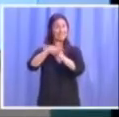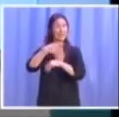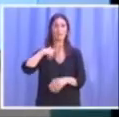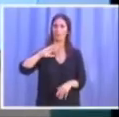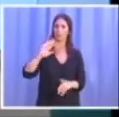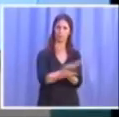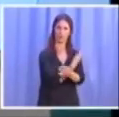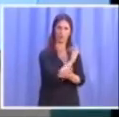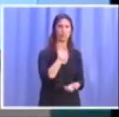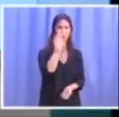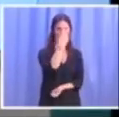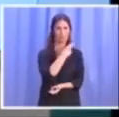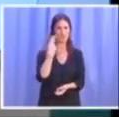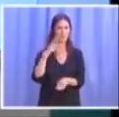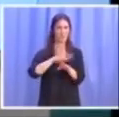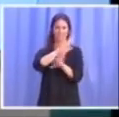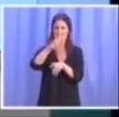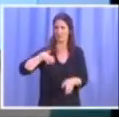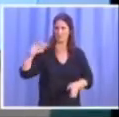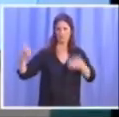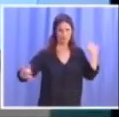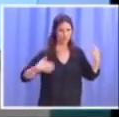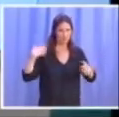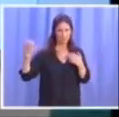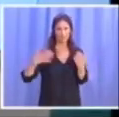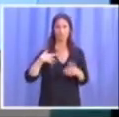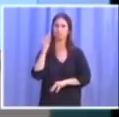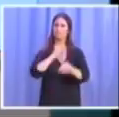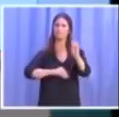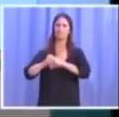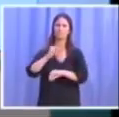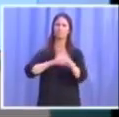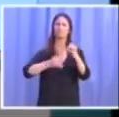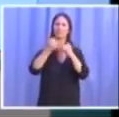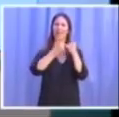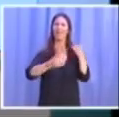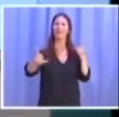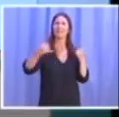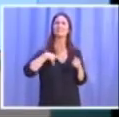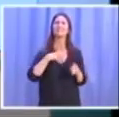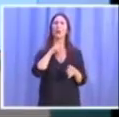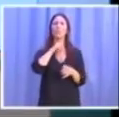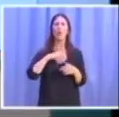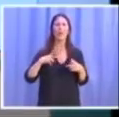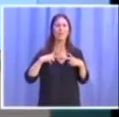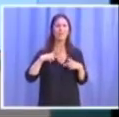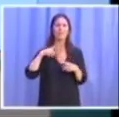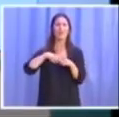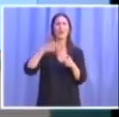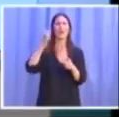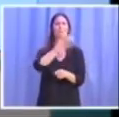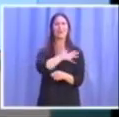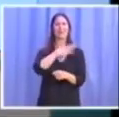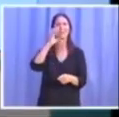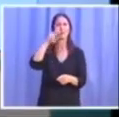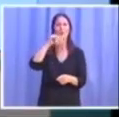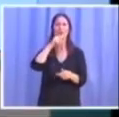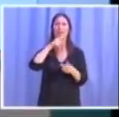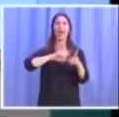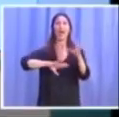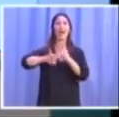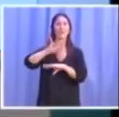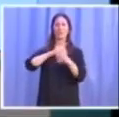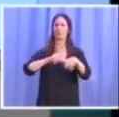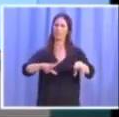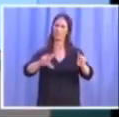pueden absolutamente más. Vamos a arreglar el eje San Juan de Dios, Emperatriz, Eugenia. Al Albaicín se acabó la falta de